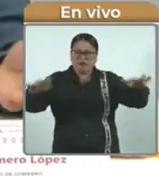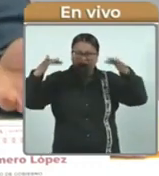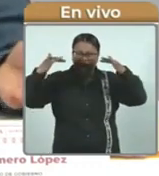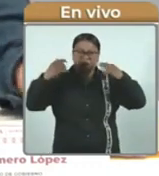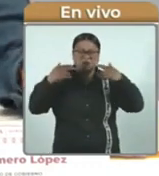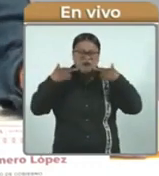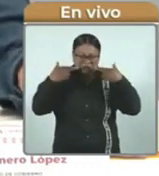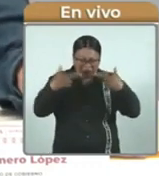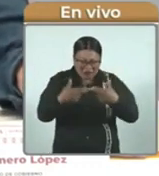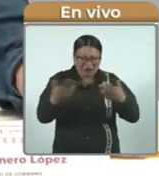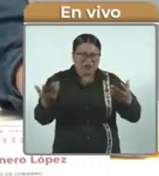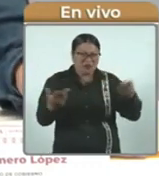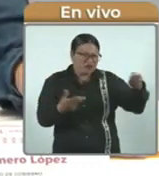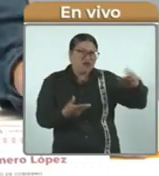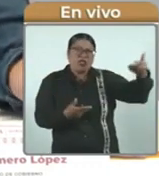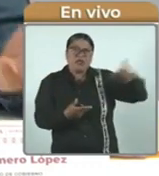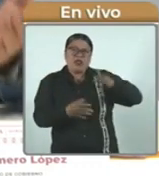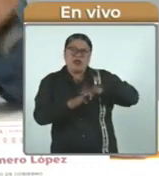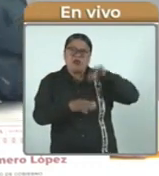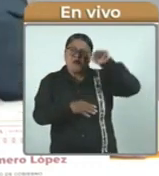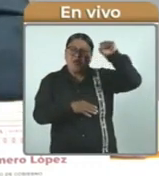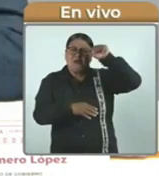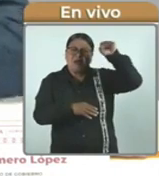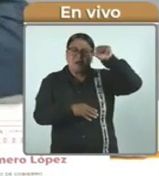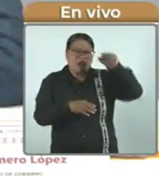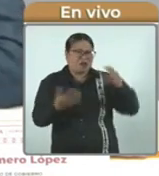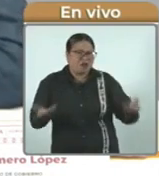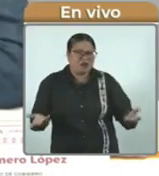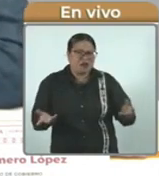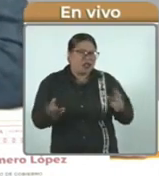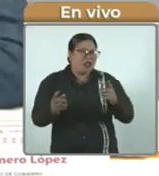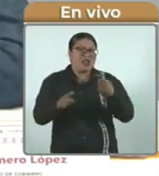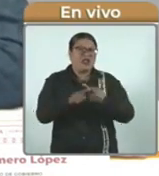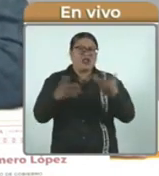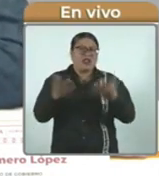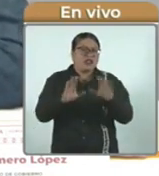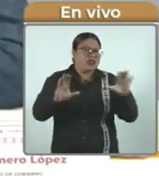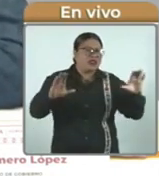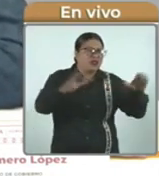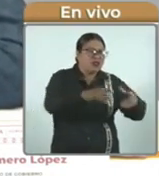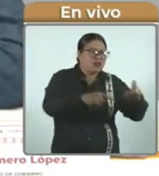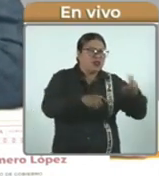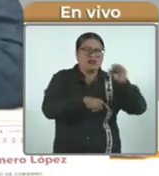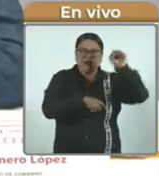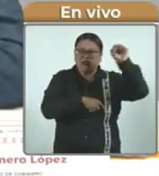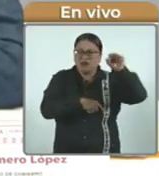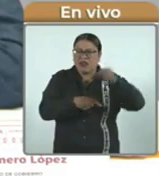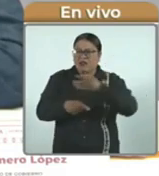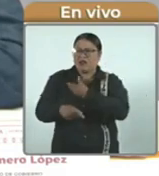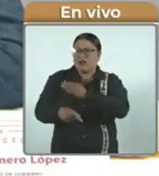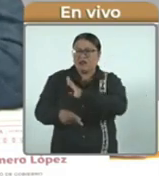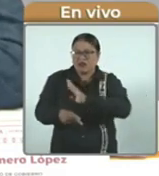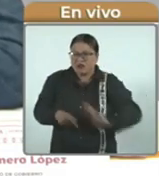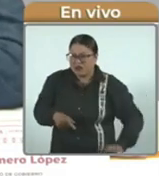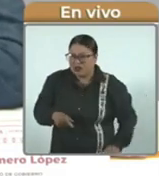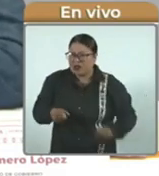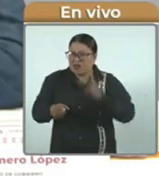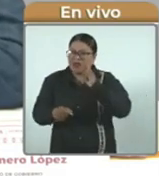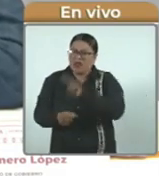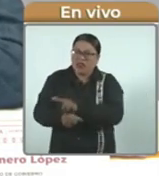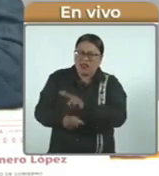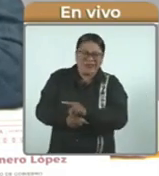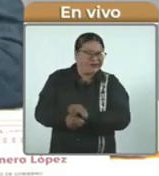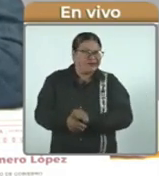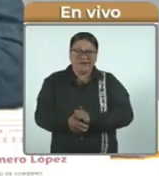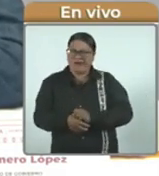exigen públicamente sus demandas, o qué anda haciendo tal organización o tal presidente o presidenta municipal en